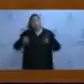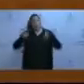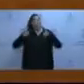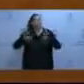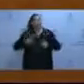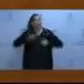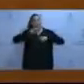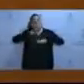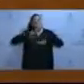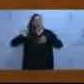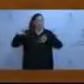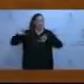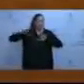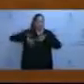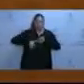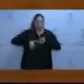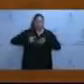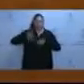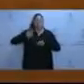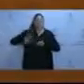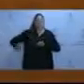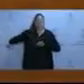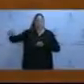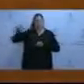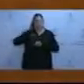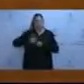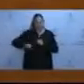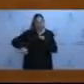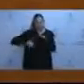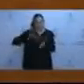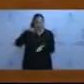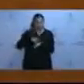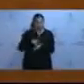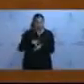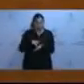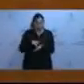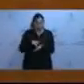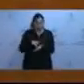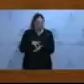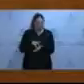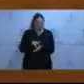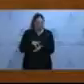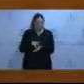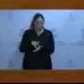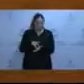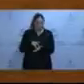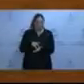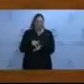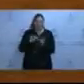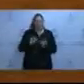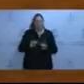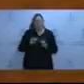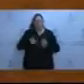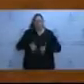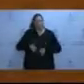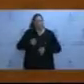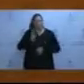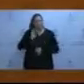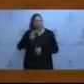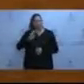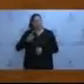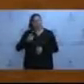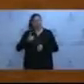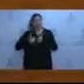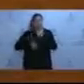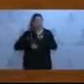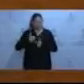de 15 años de transferencias. Vamos a iniciar una OPE. Más les vale